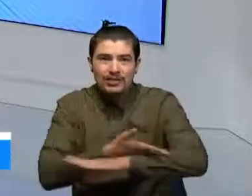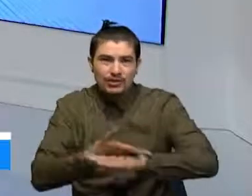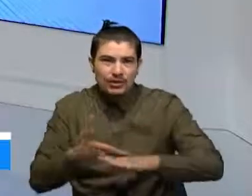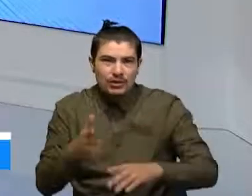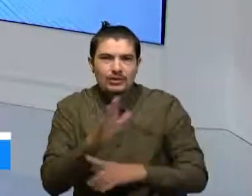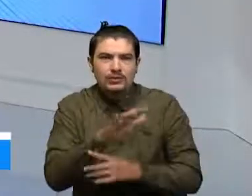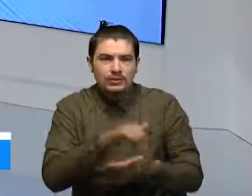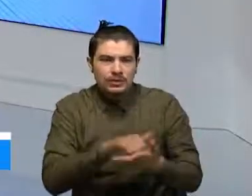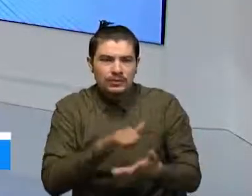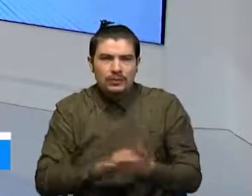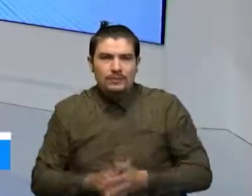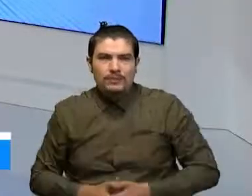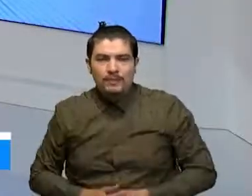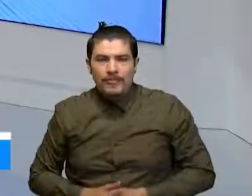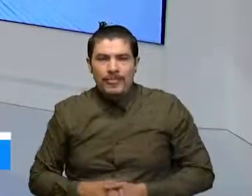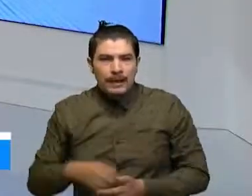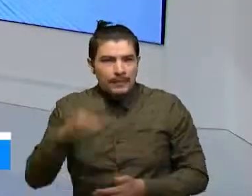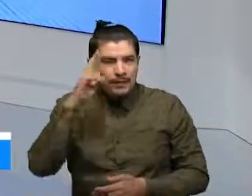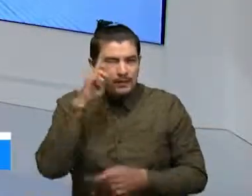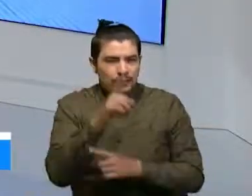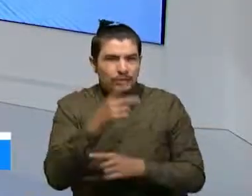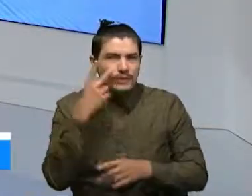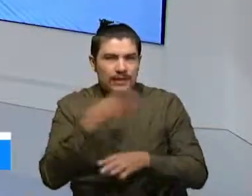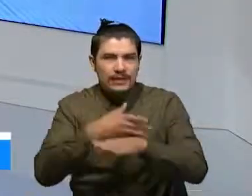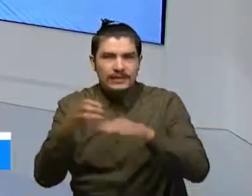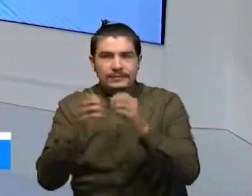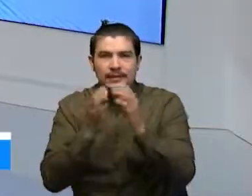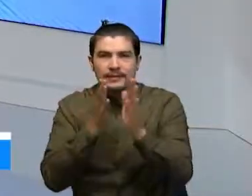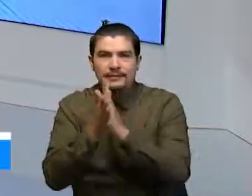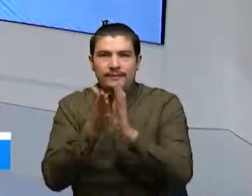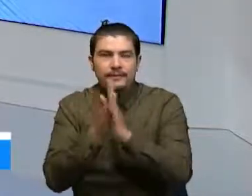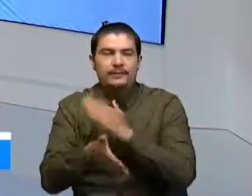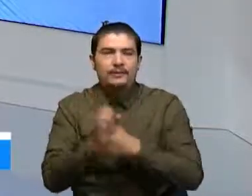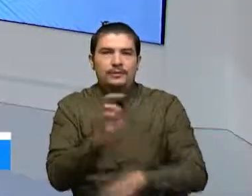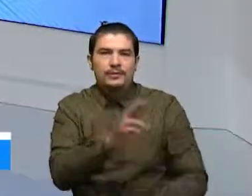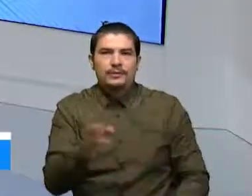desarrollo de esta información. Regreso a estudios, Danilo Coronel, Oriente Noticias. Muy buenas tardes.